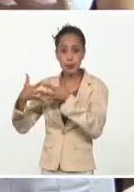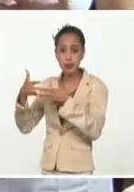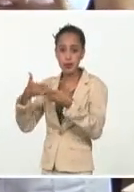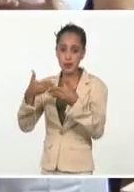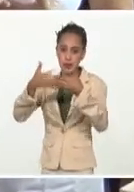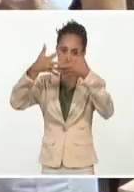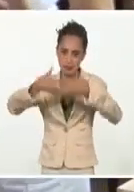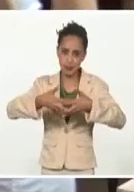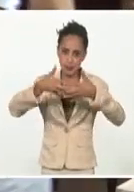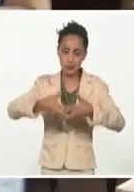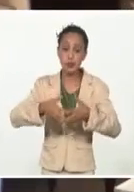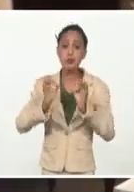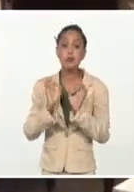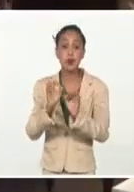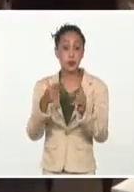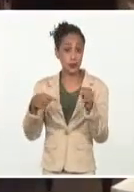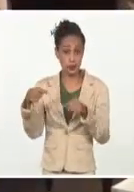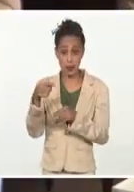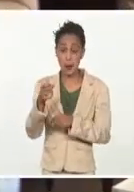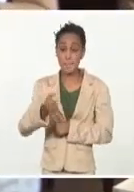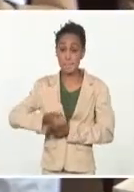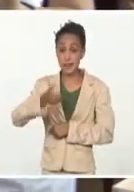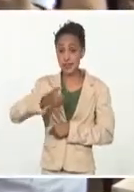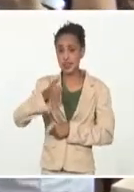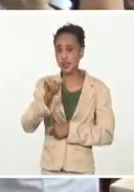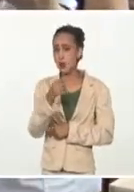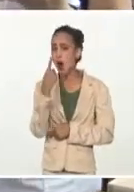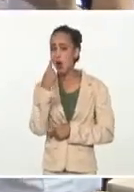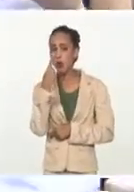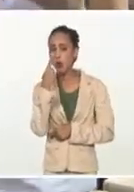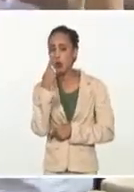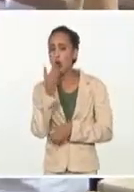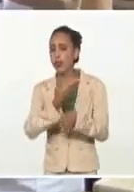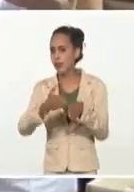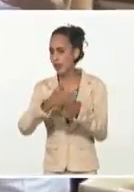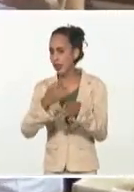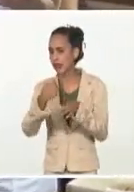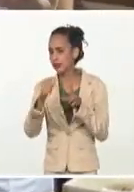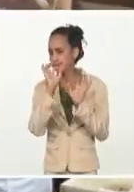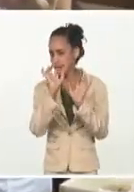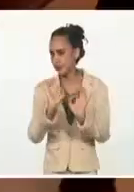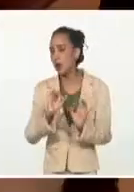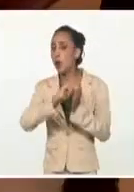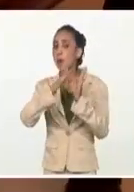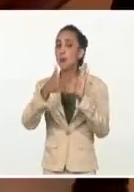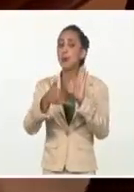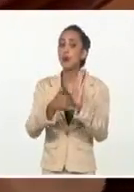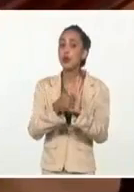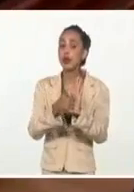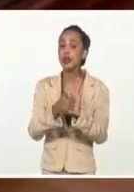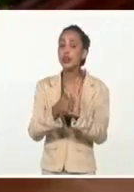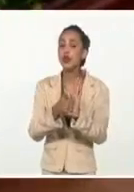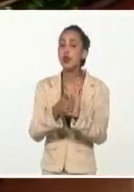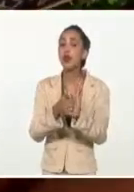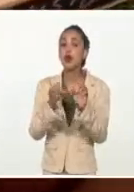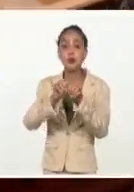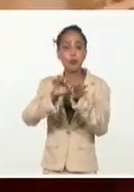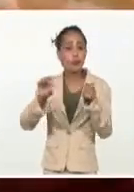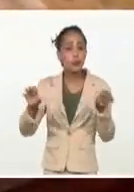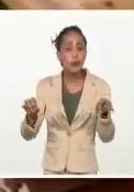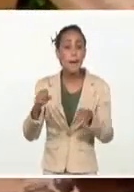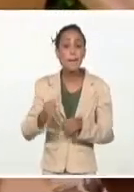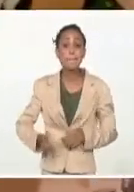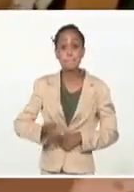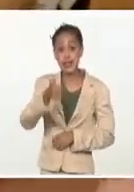de manera particular díaz canel conoció detalles de philippe georgia habana un proyecto promovido por la presidenta de la fundación liliana núñez